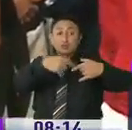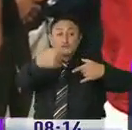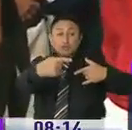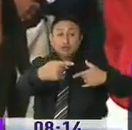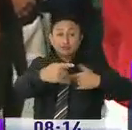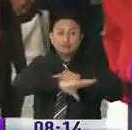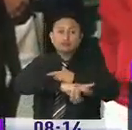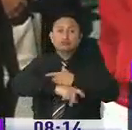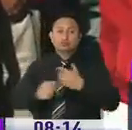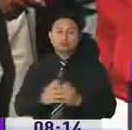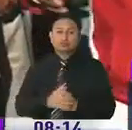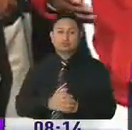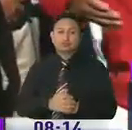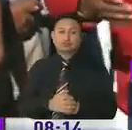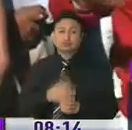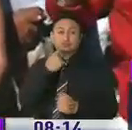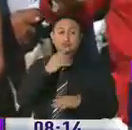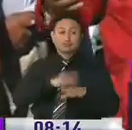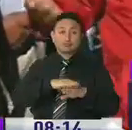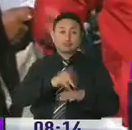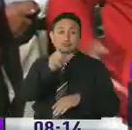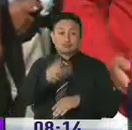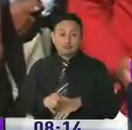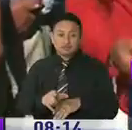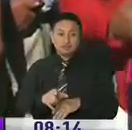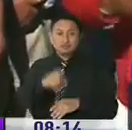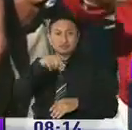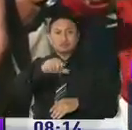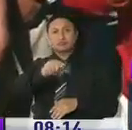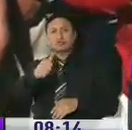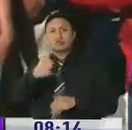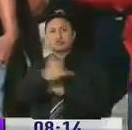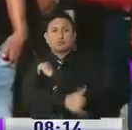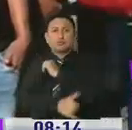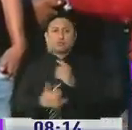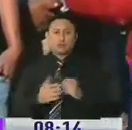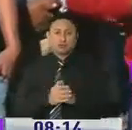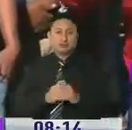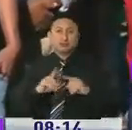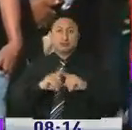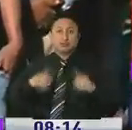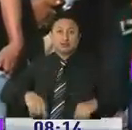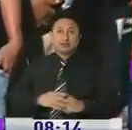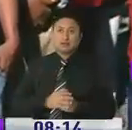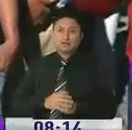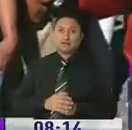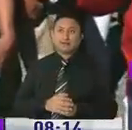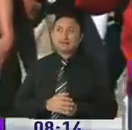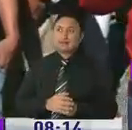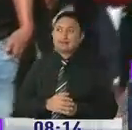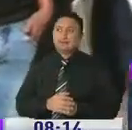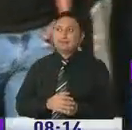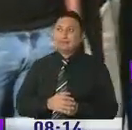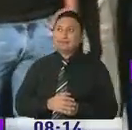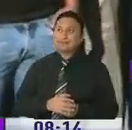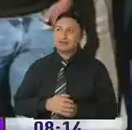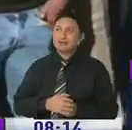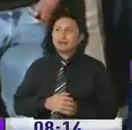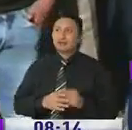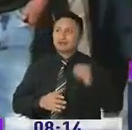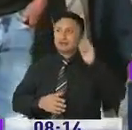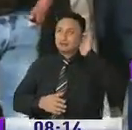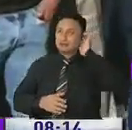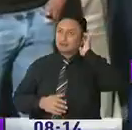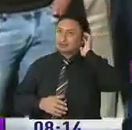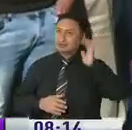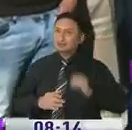mediodía. Y no quiero decir quiénes son porque son gente extranjera, pero terriblemente tenemos un riesgo tremendo porque aquí se esconde mucha gente de todas las